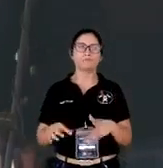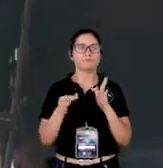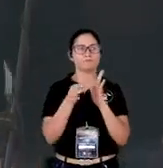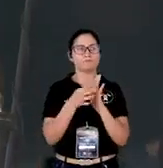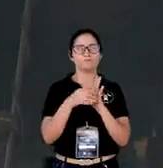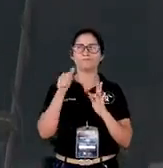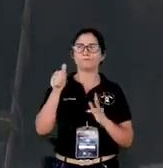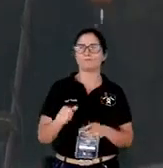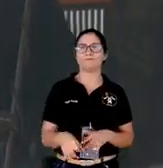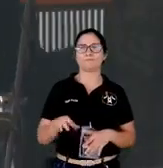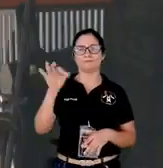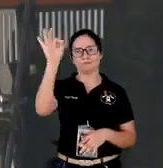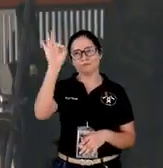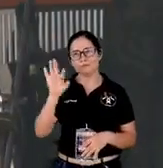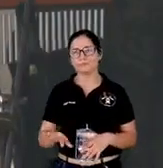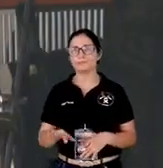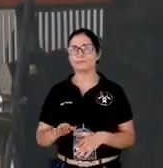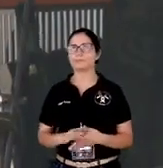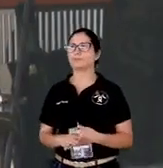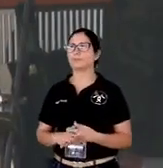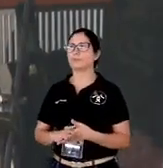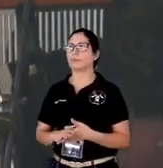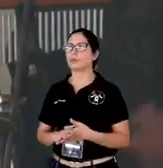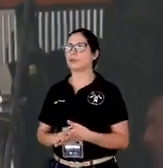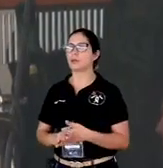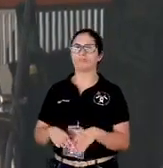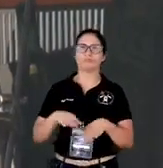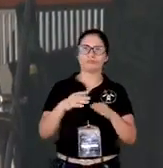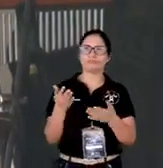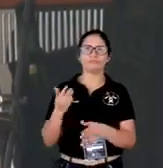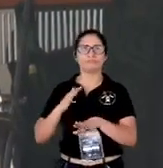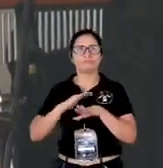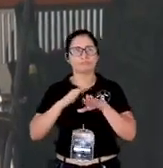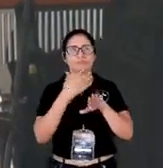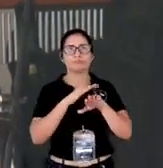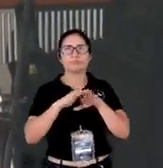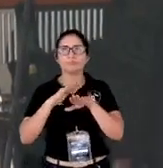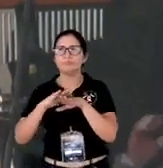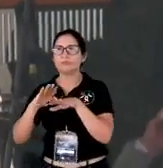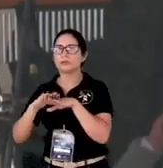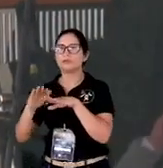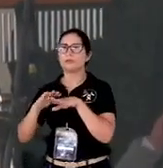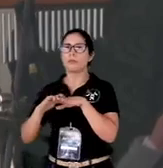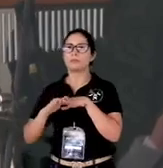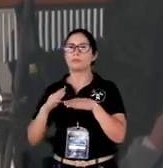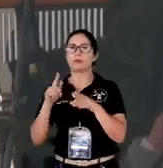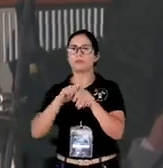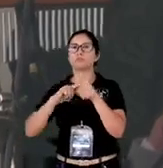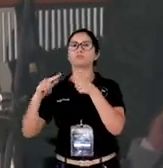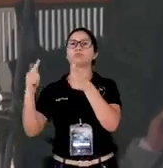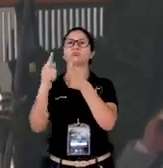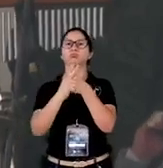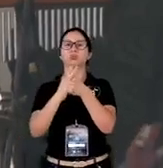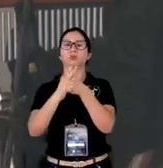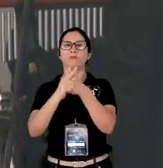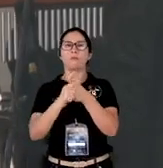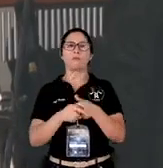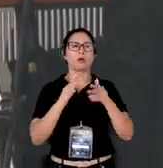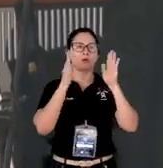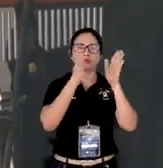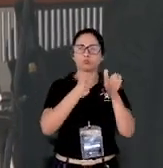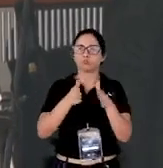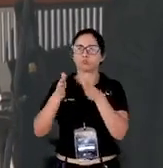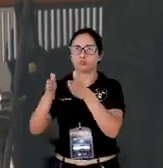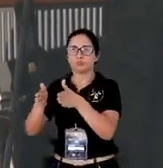las líderes les quiero invitar para que se vayan ubicando en la parte de atrás para ir